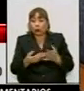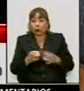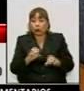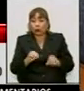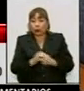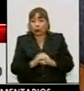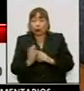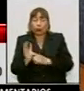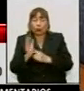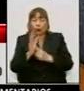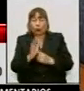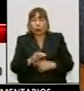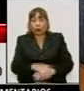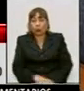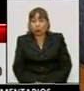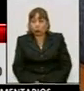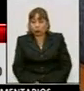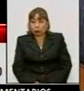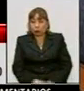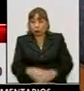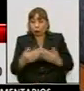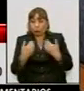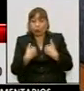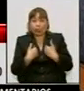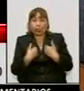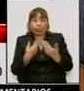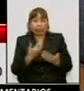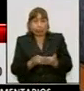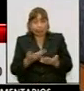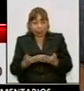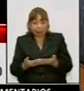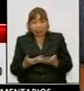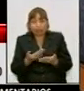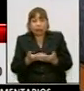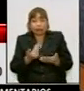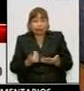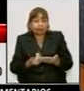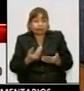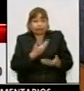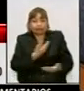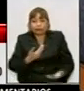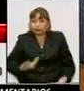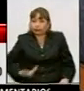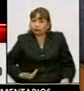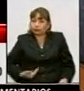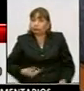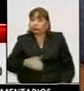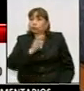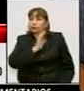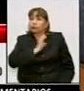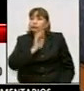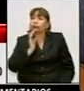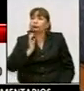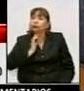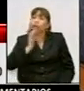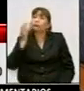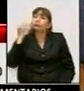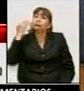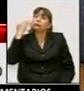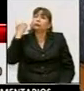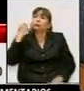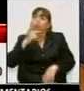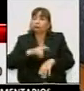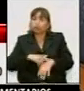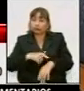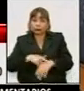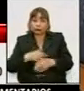¿Y para presentar este proyecto tuvo comunicación previa o reuniones con miembros del gobierno regional del Callao de ese entonces,